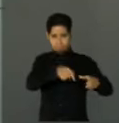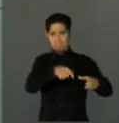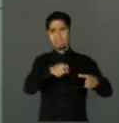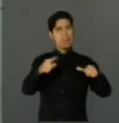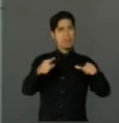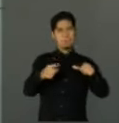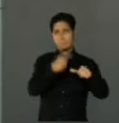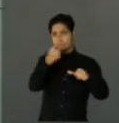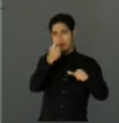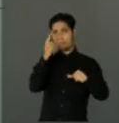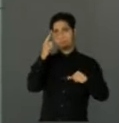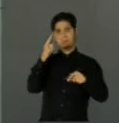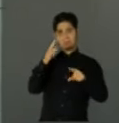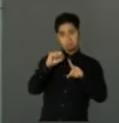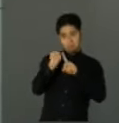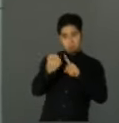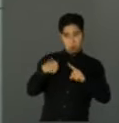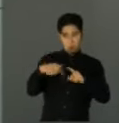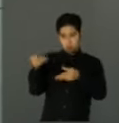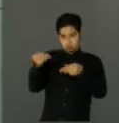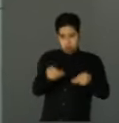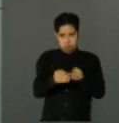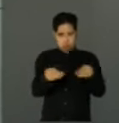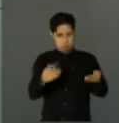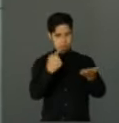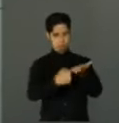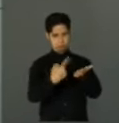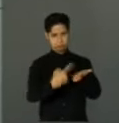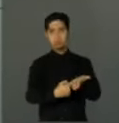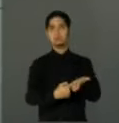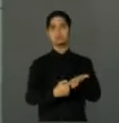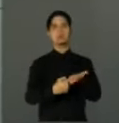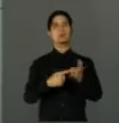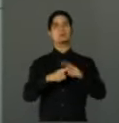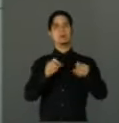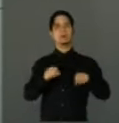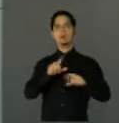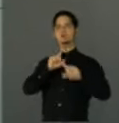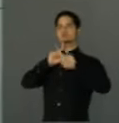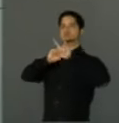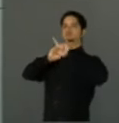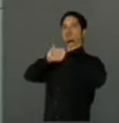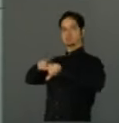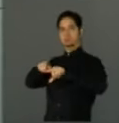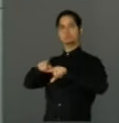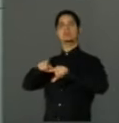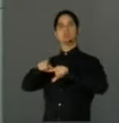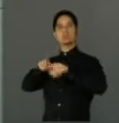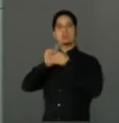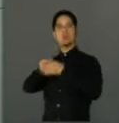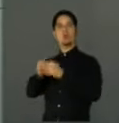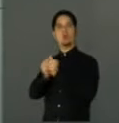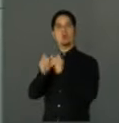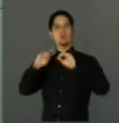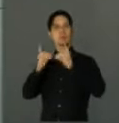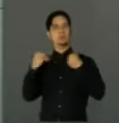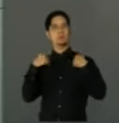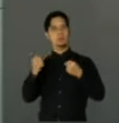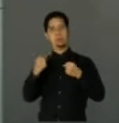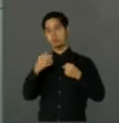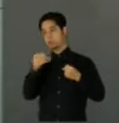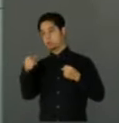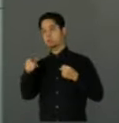que atendimos con unas recomendaciones para unas órdenes administrativas del Departamento de Salud y también una carta